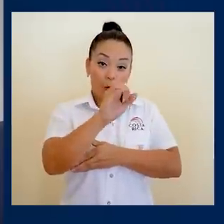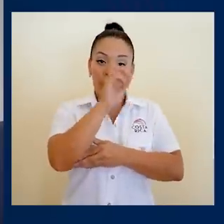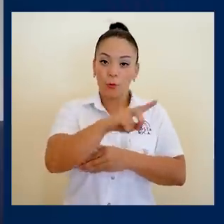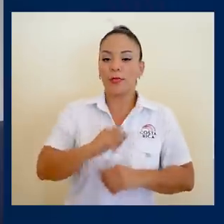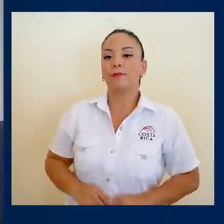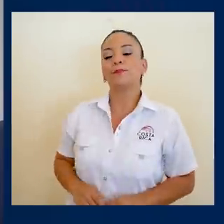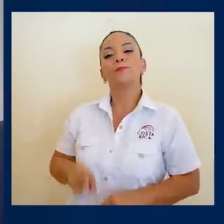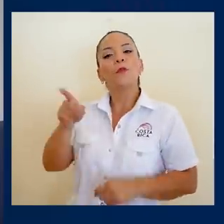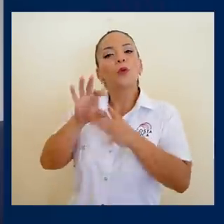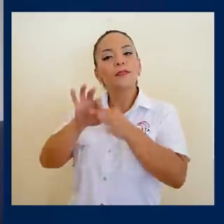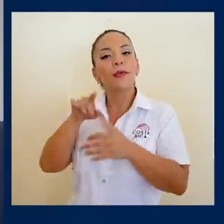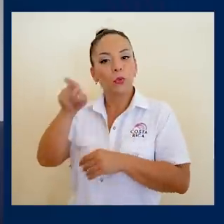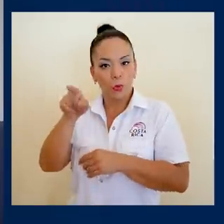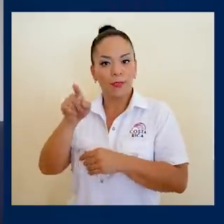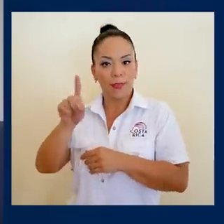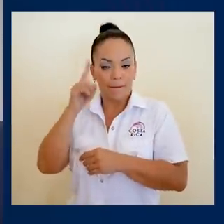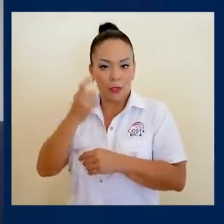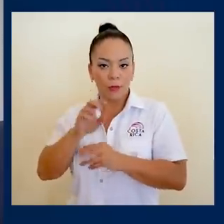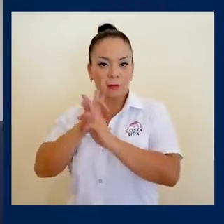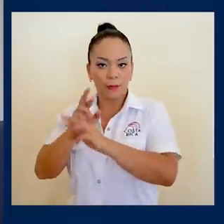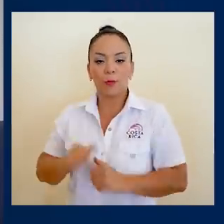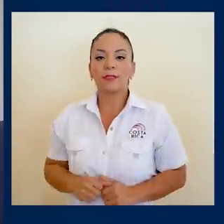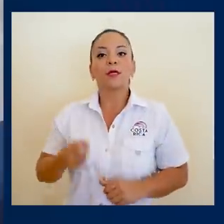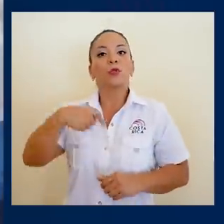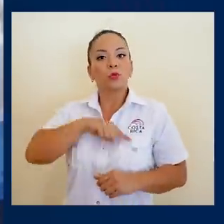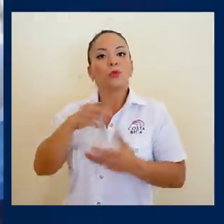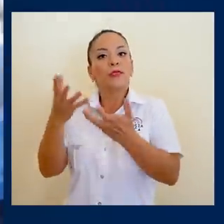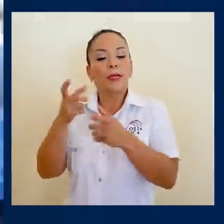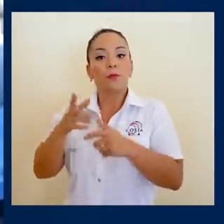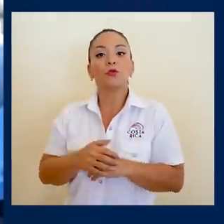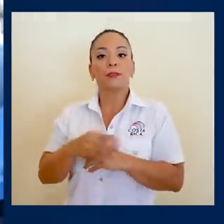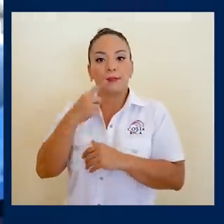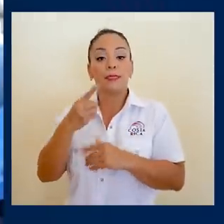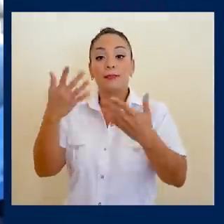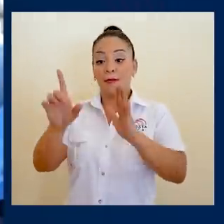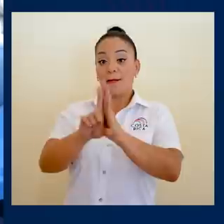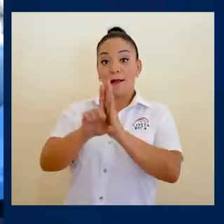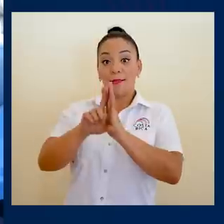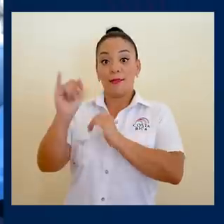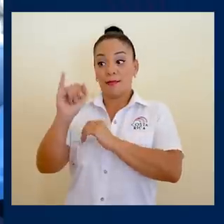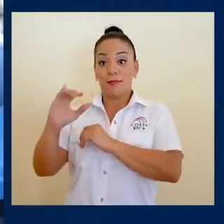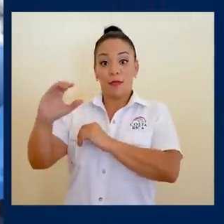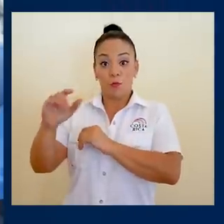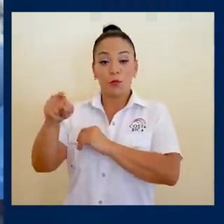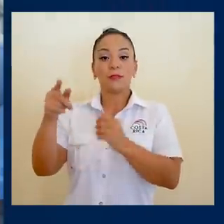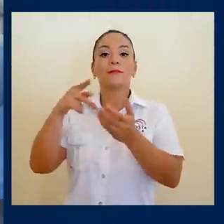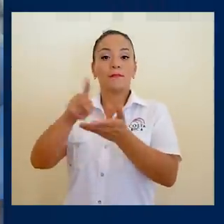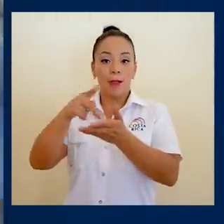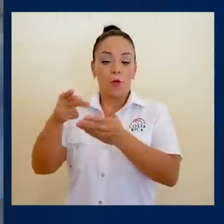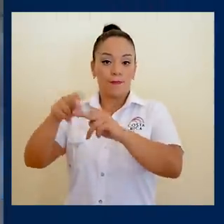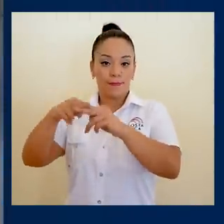esta pregunta, queremos señalar algo importante. Ya la ley de incentivos a los vehículos eléctricos establecían